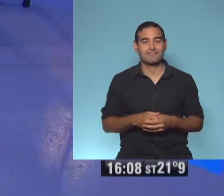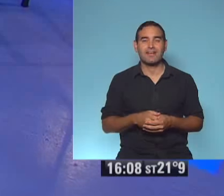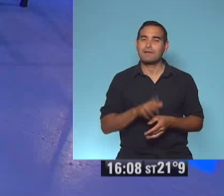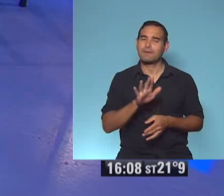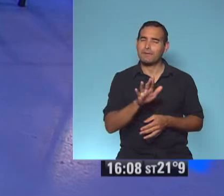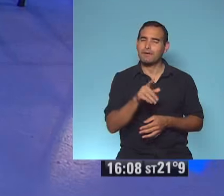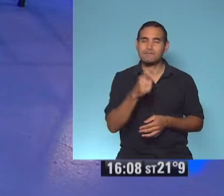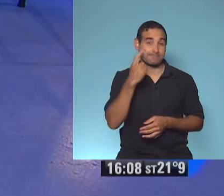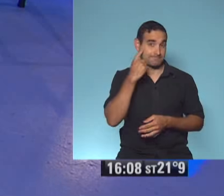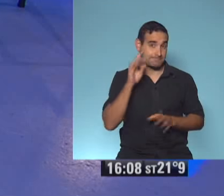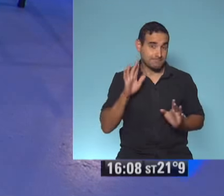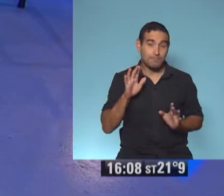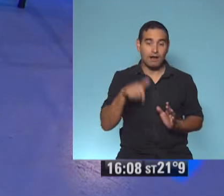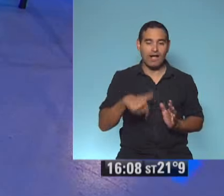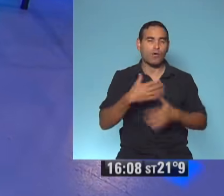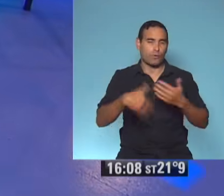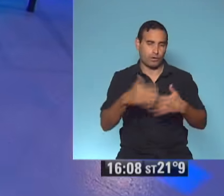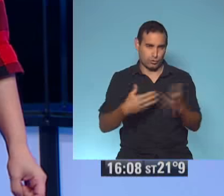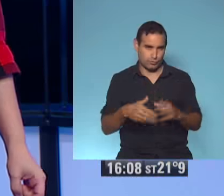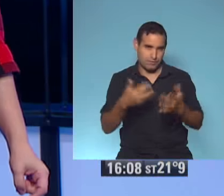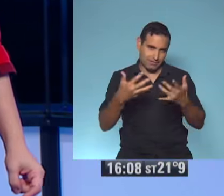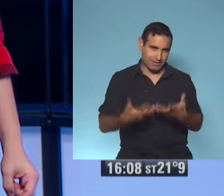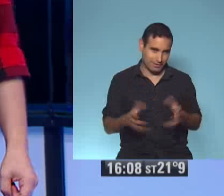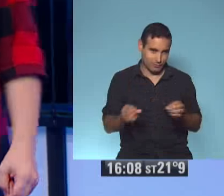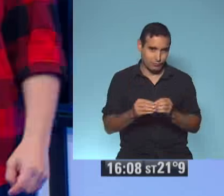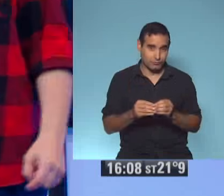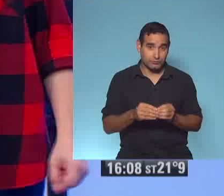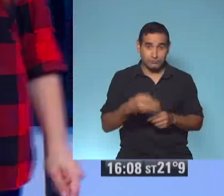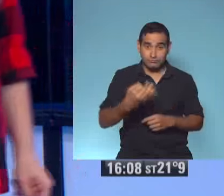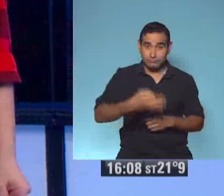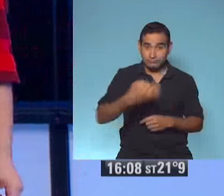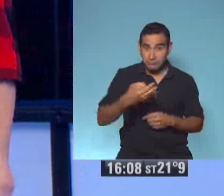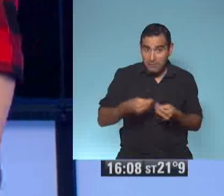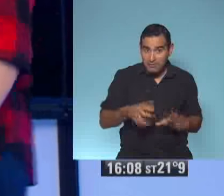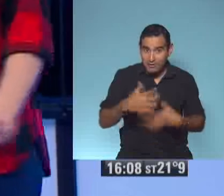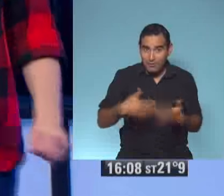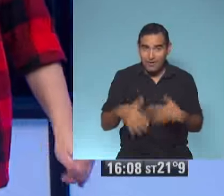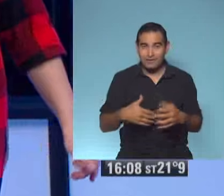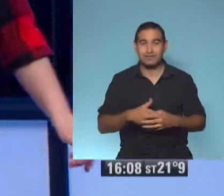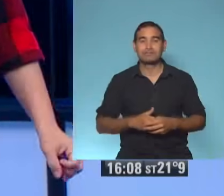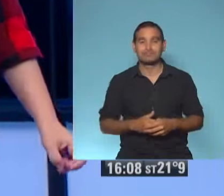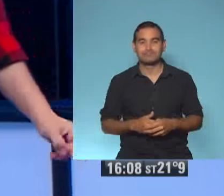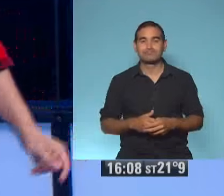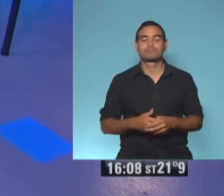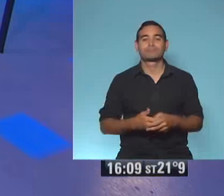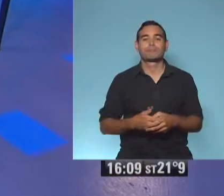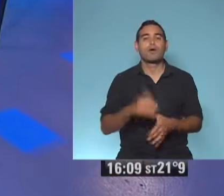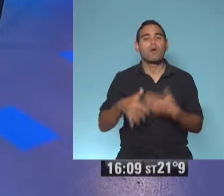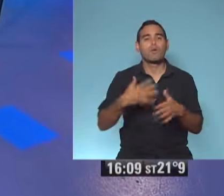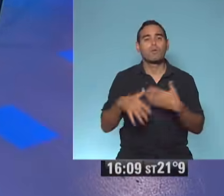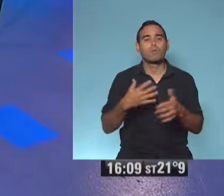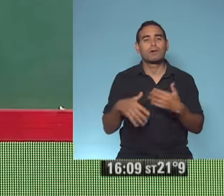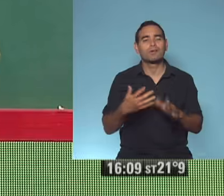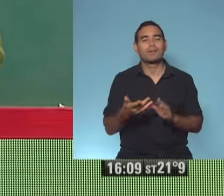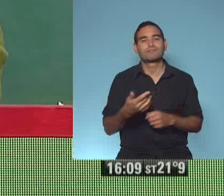les parece si hacemos un juego? ¡Ya, qué bien! Empezamos jugando. Sí, sí. Vamos a jugar a